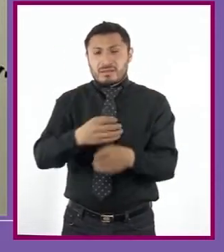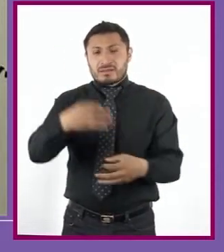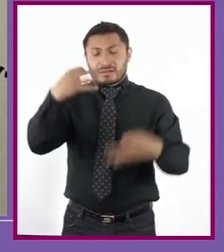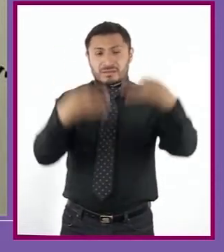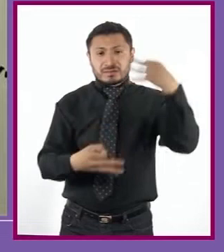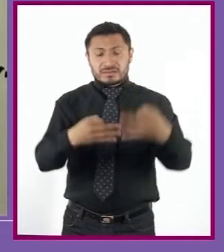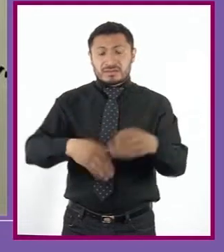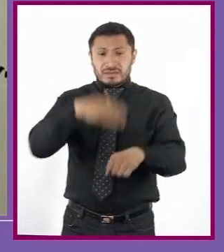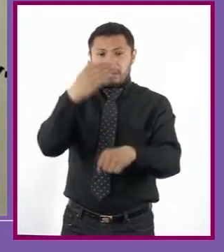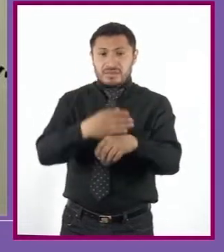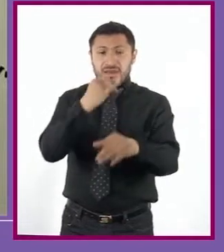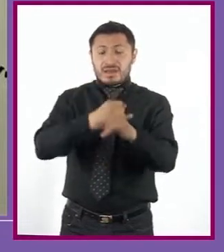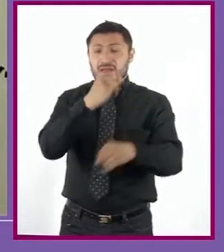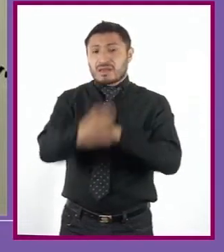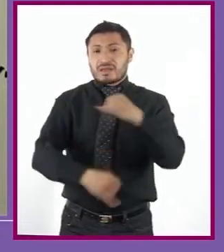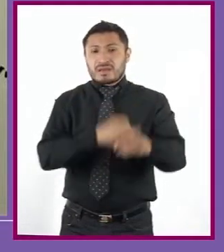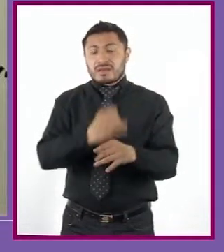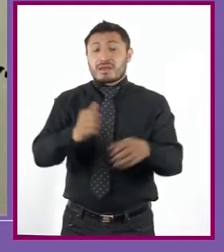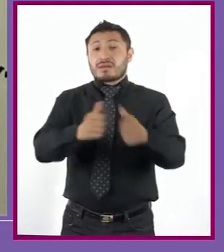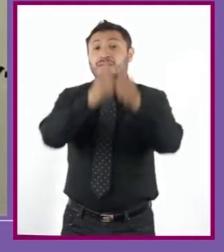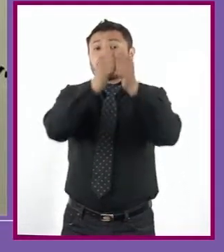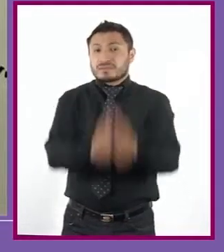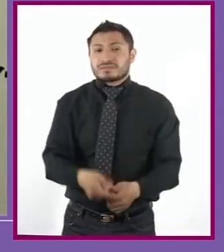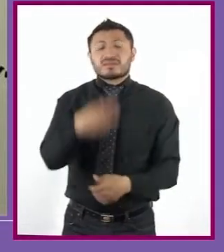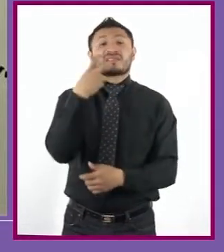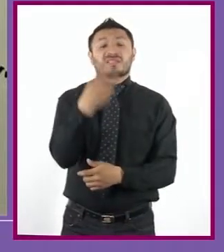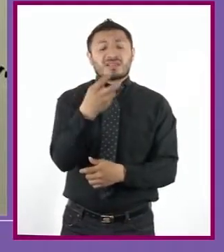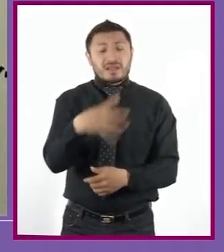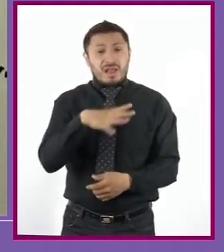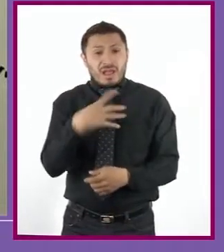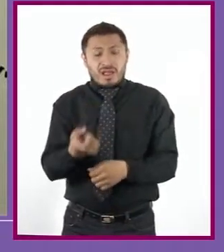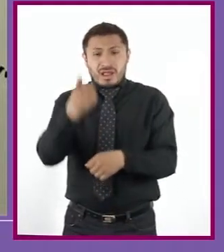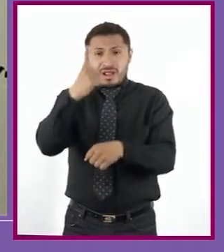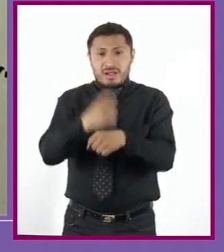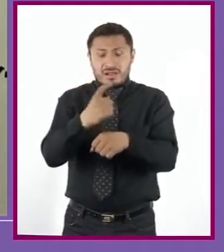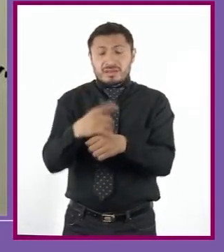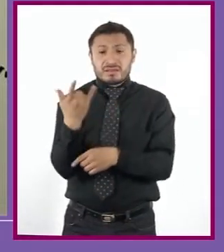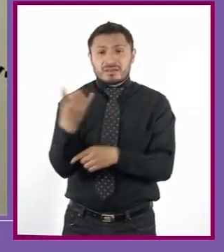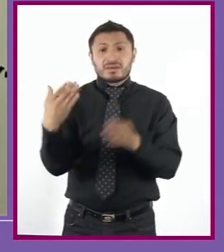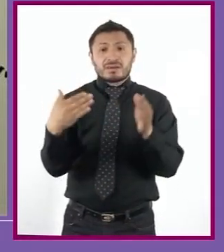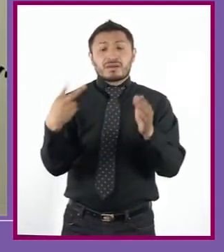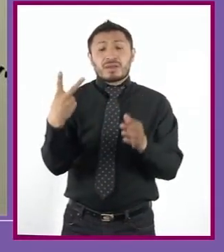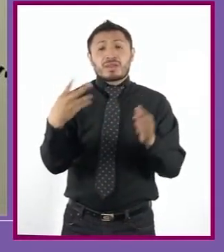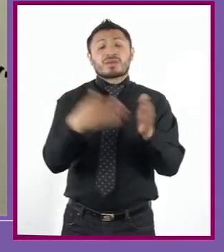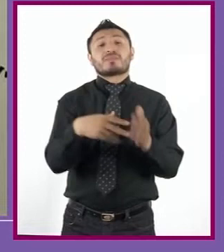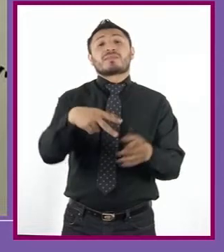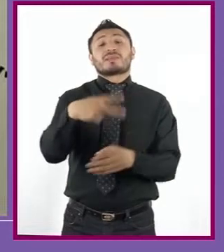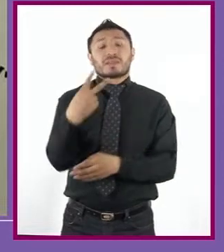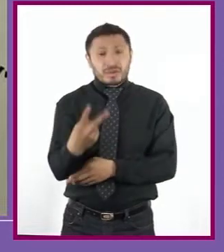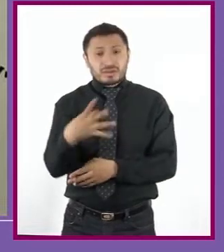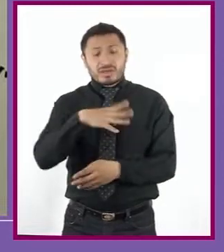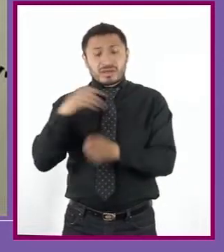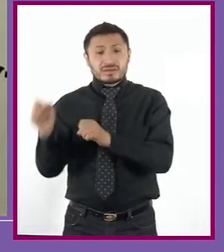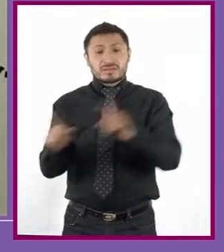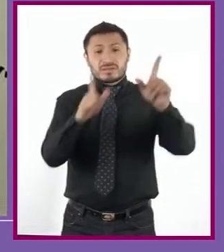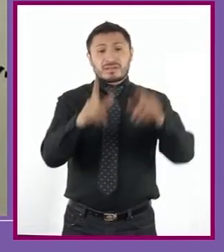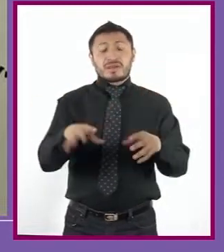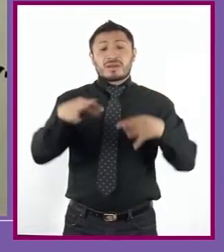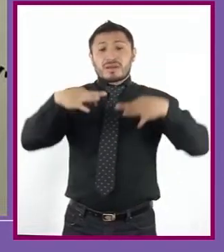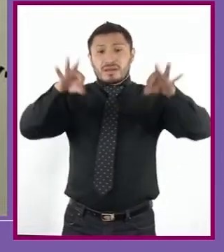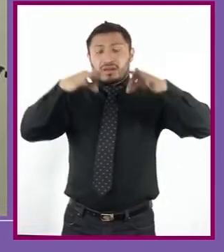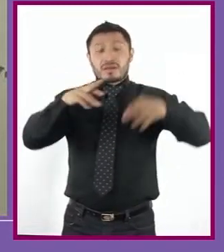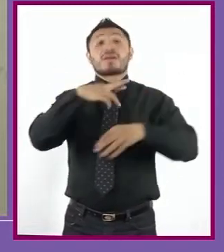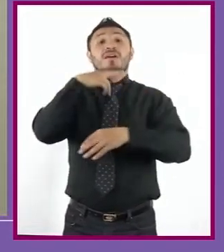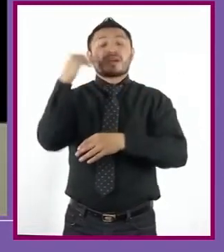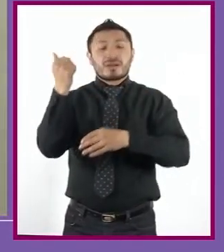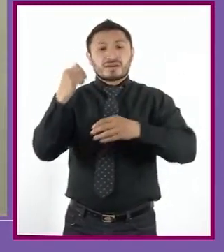Penal Internacional Permanente, la cual quedó instituida el 1 de julio de 2002, con la publicación del Estatuto de